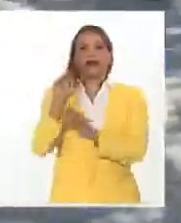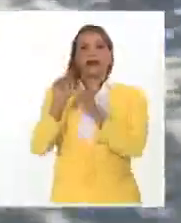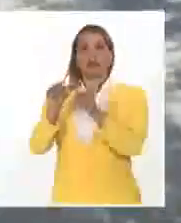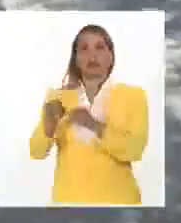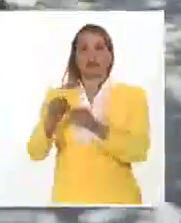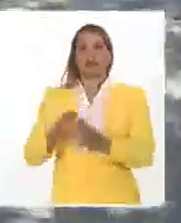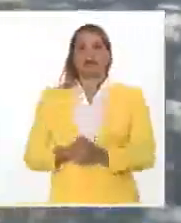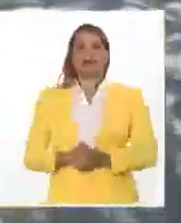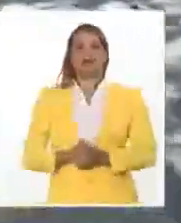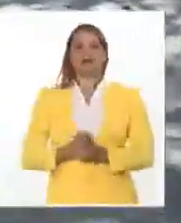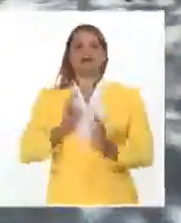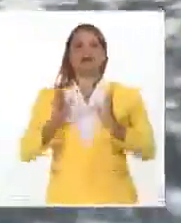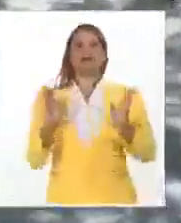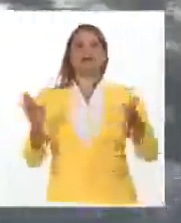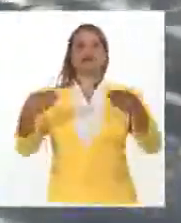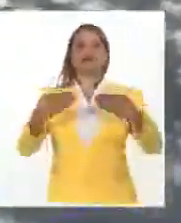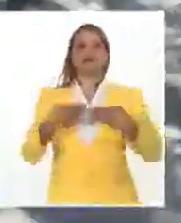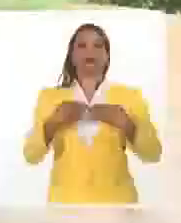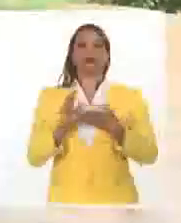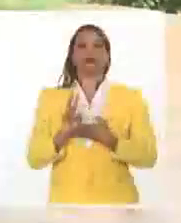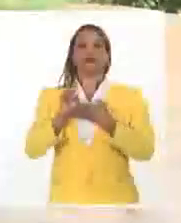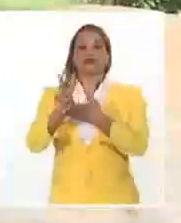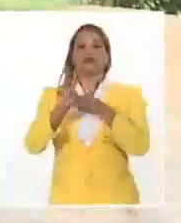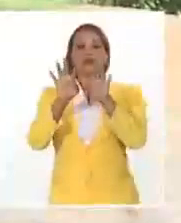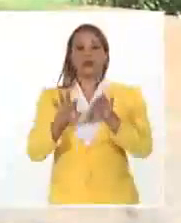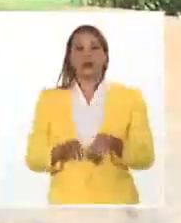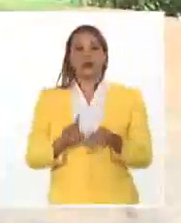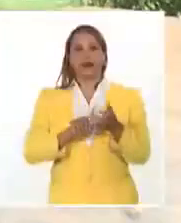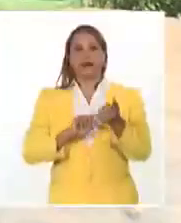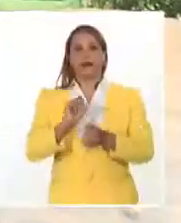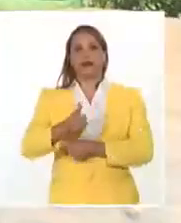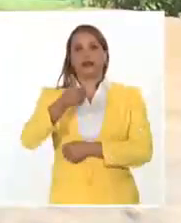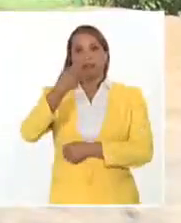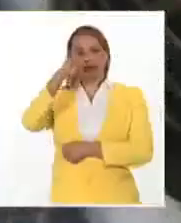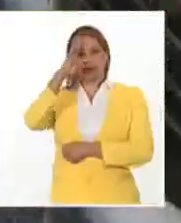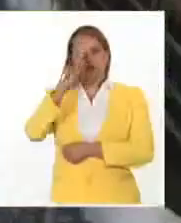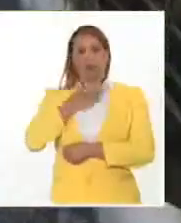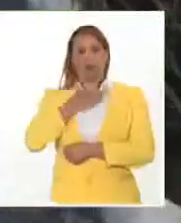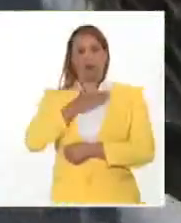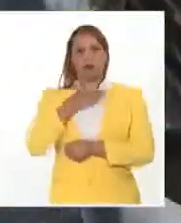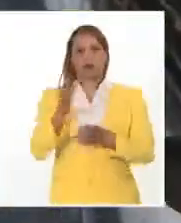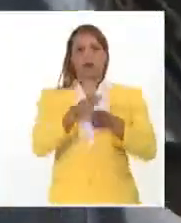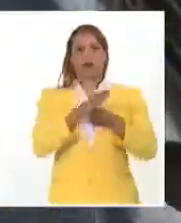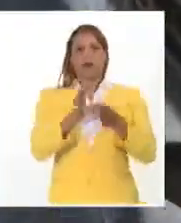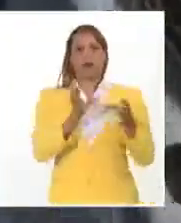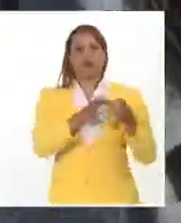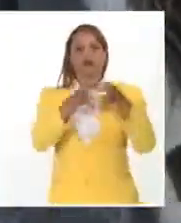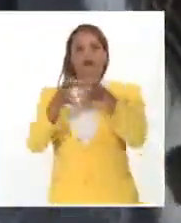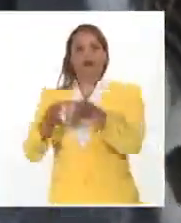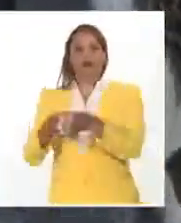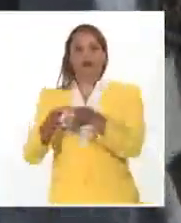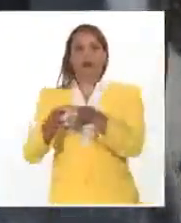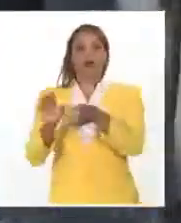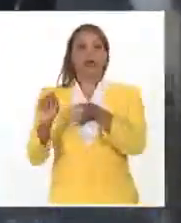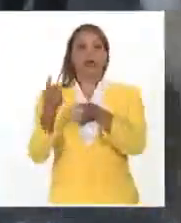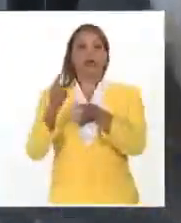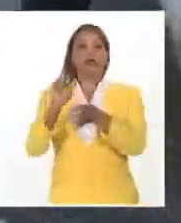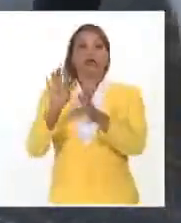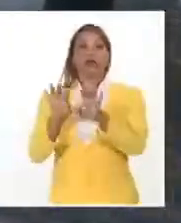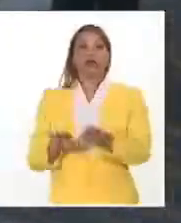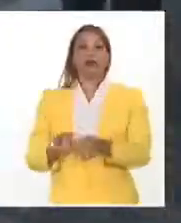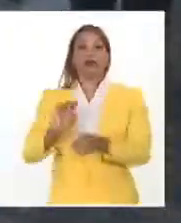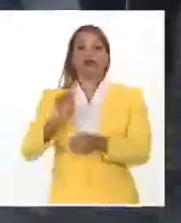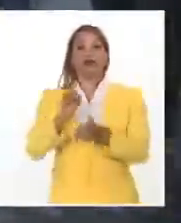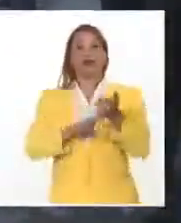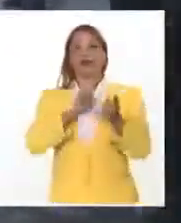Como parte del cierre de la visita del secretariado del Comité Central y su estructura auxiliar a la provincia de Cienfuegos, el primer secretario del Partido